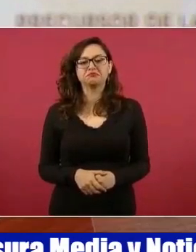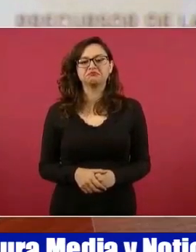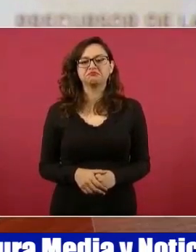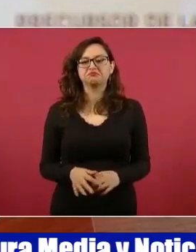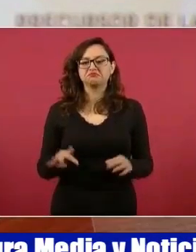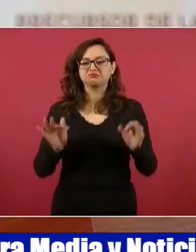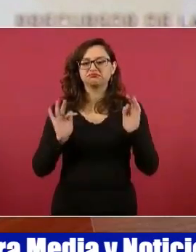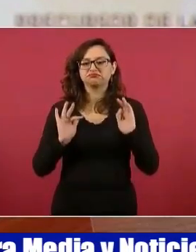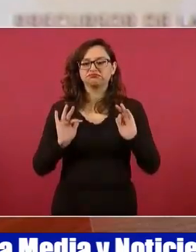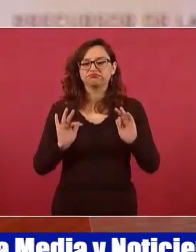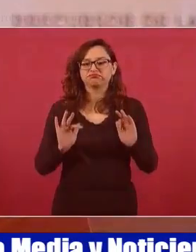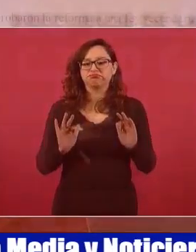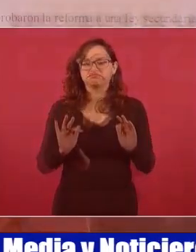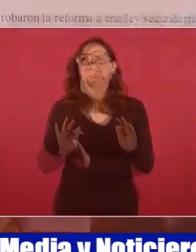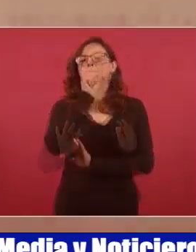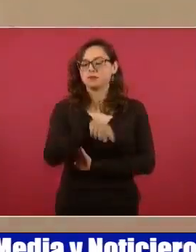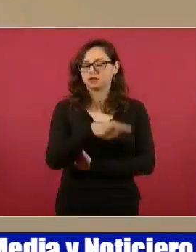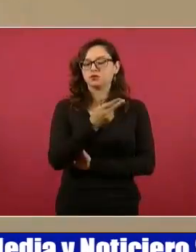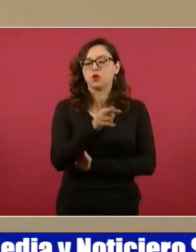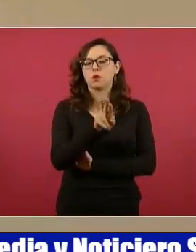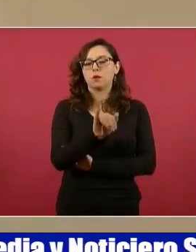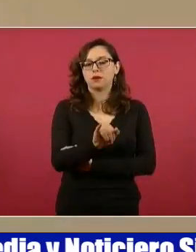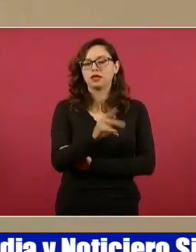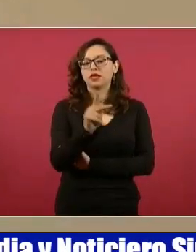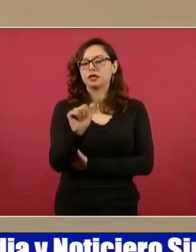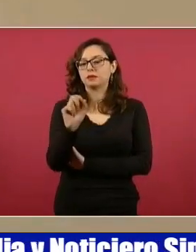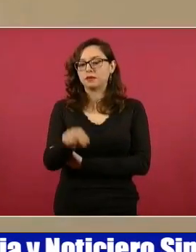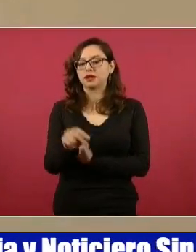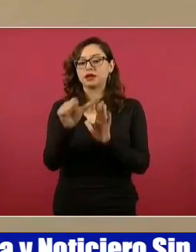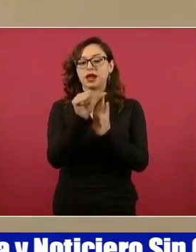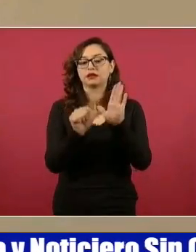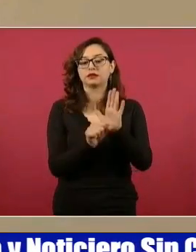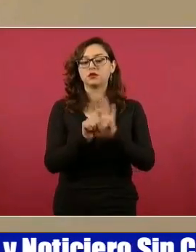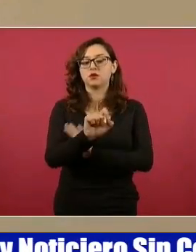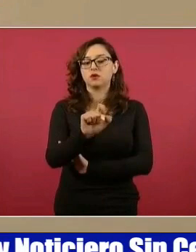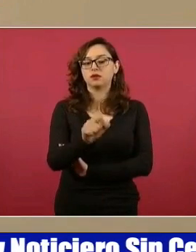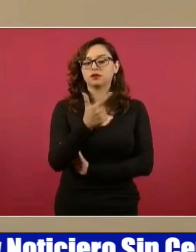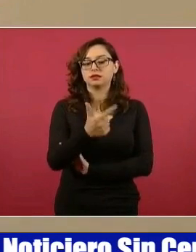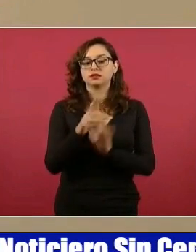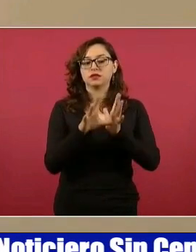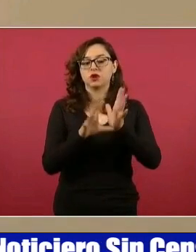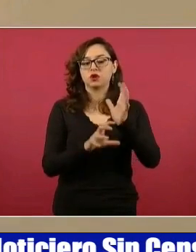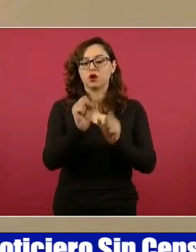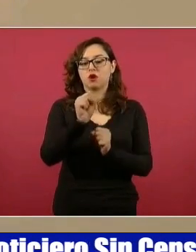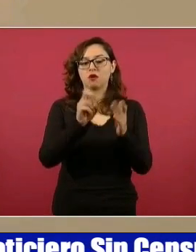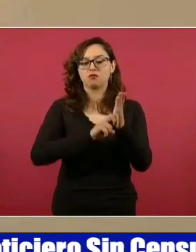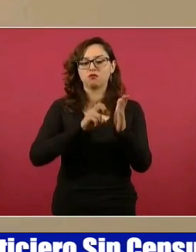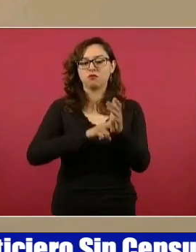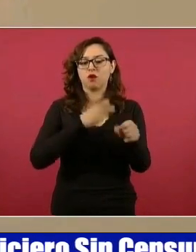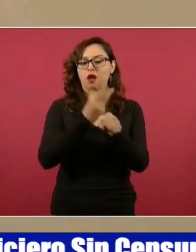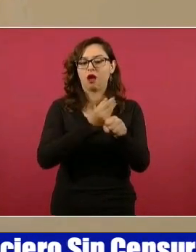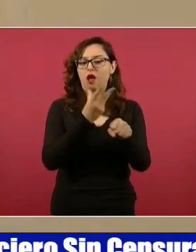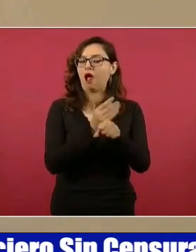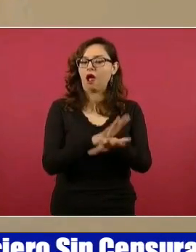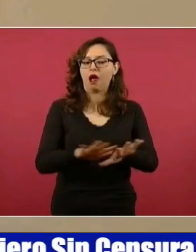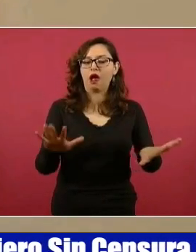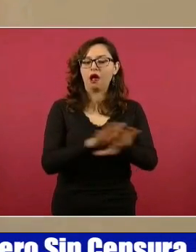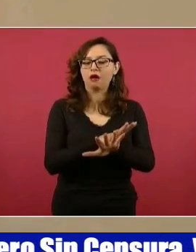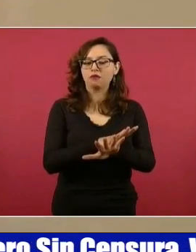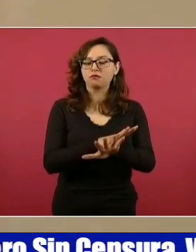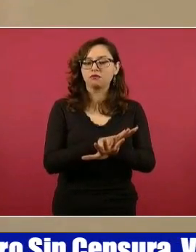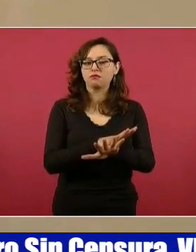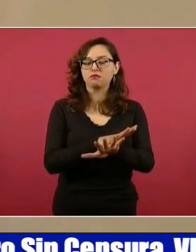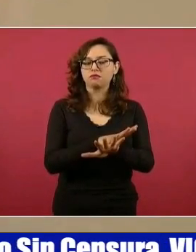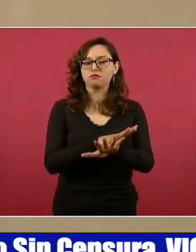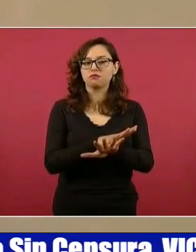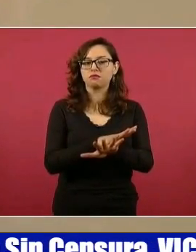les corresponde, lo que es nuestro, y han estado haciendo acuerdos que derivaron en una crisis terrible, en una desigualdad